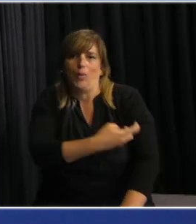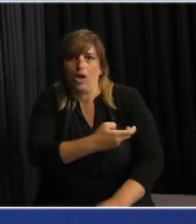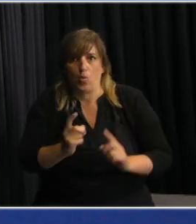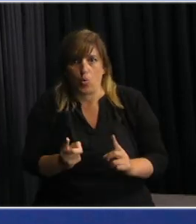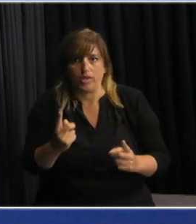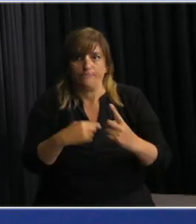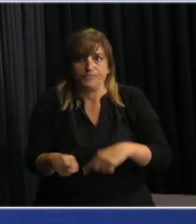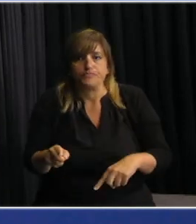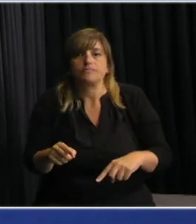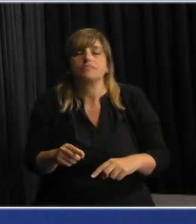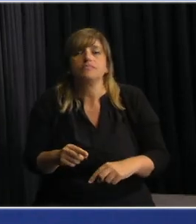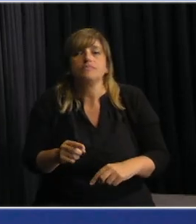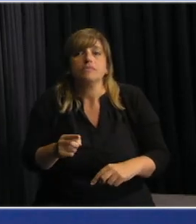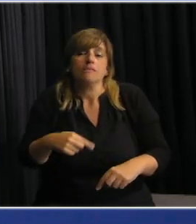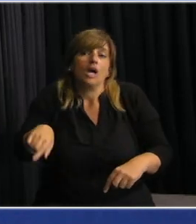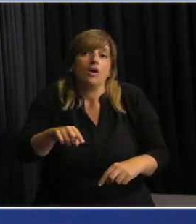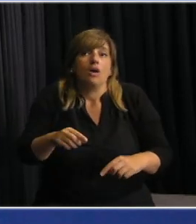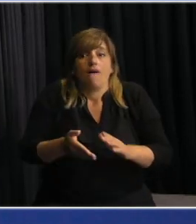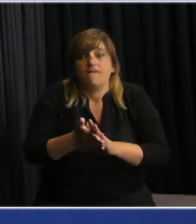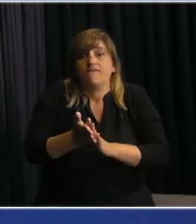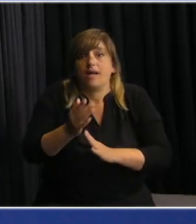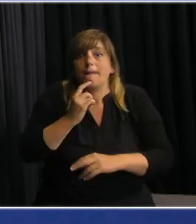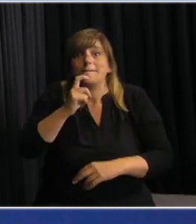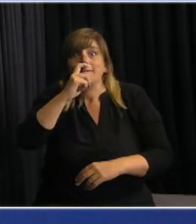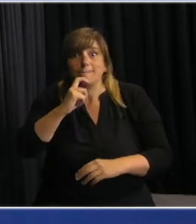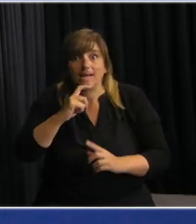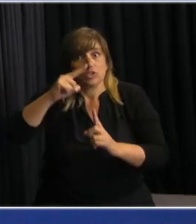En teoría deberíamos estar recibiendo en el mes de marzo